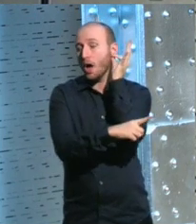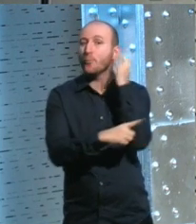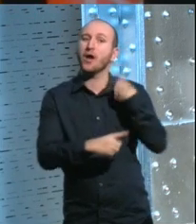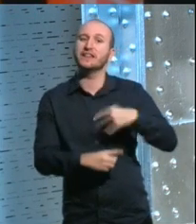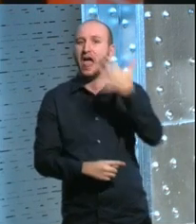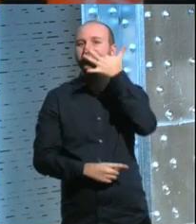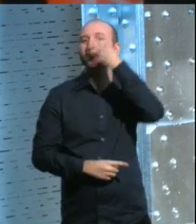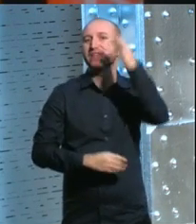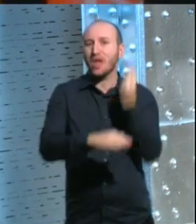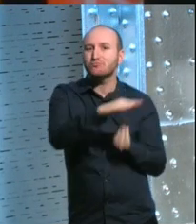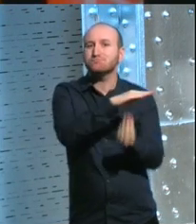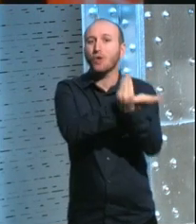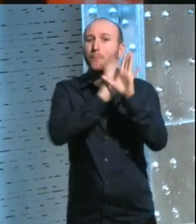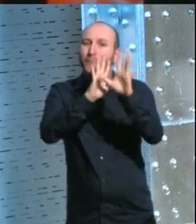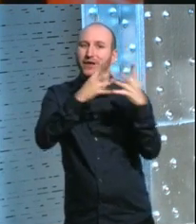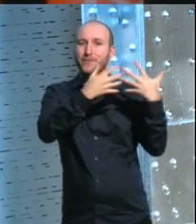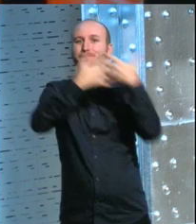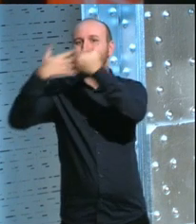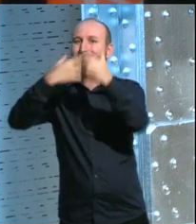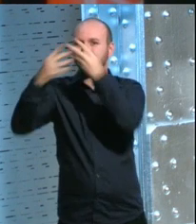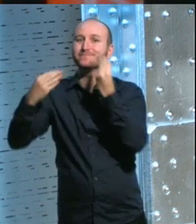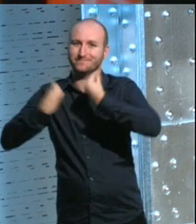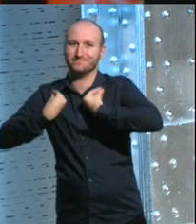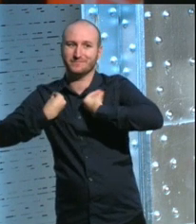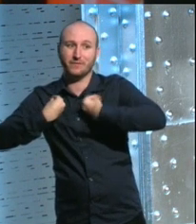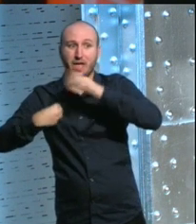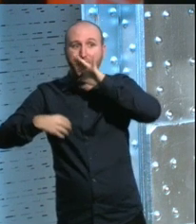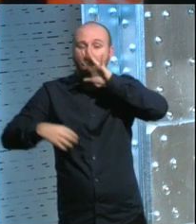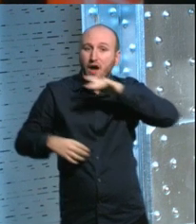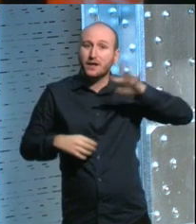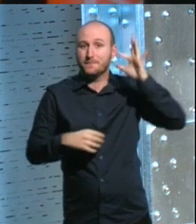francesa, pero vive en Estados Unidos, y es tal vez la que esté